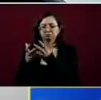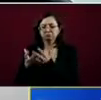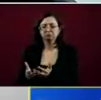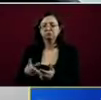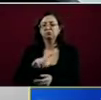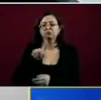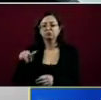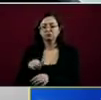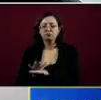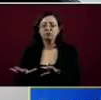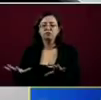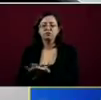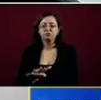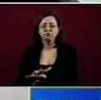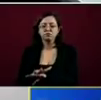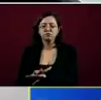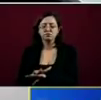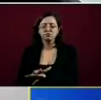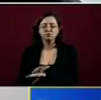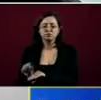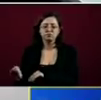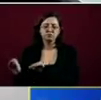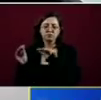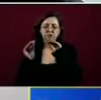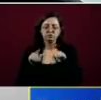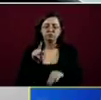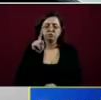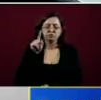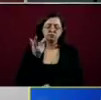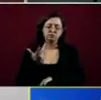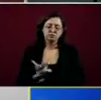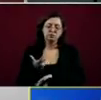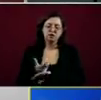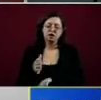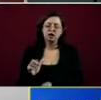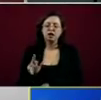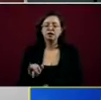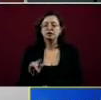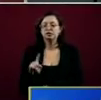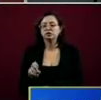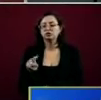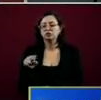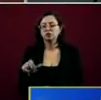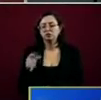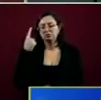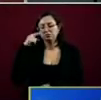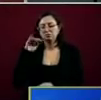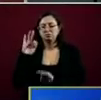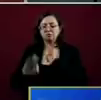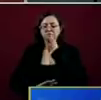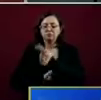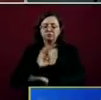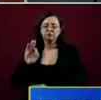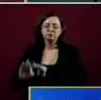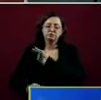posteriormente a Phoenix, Arizona, para la atención médica